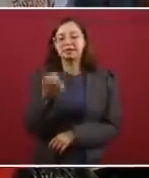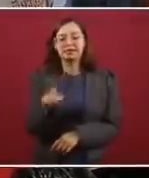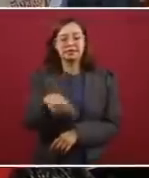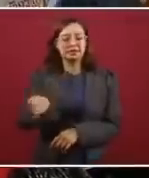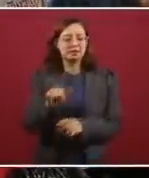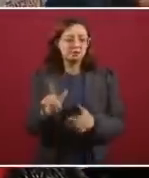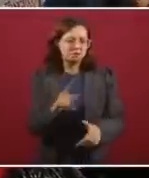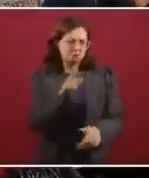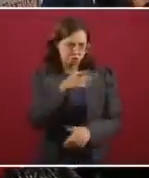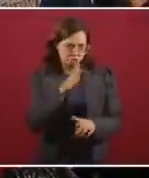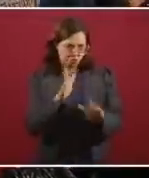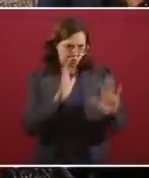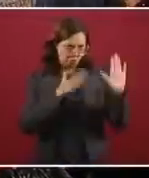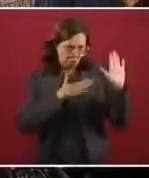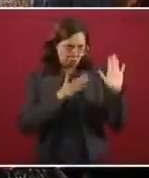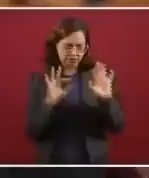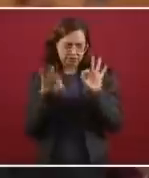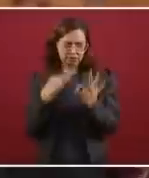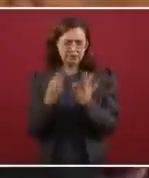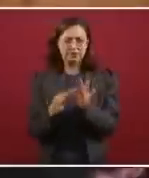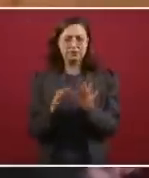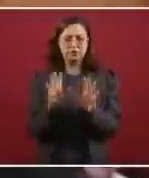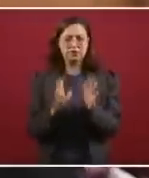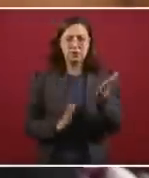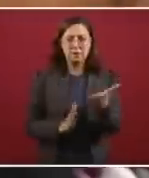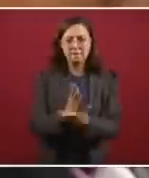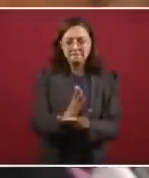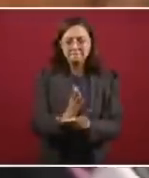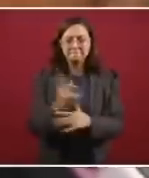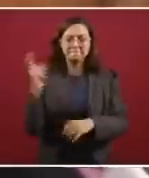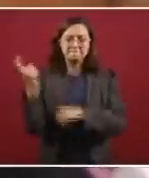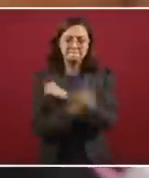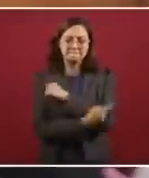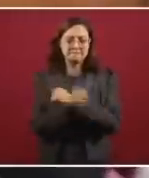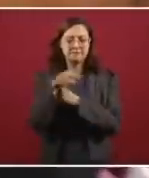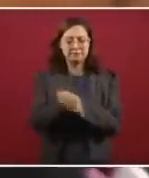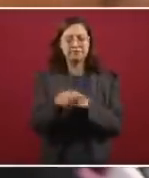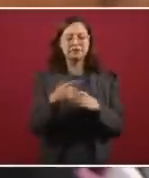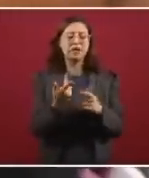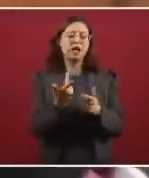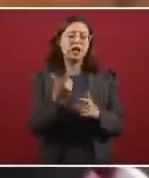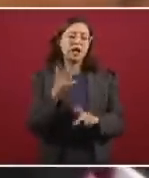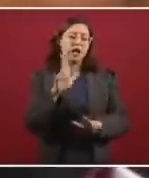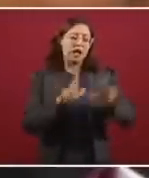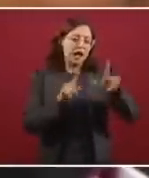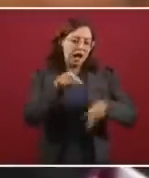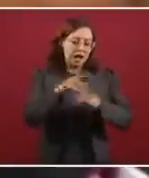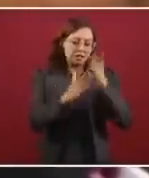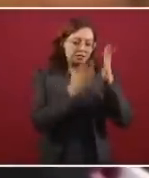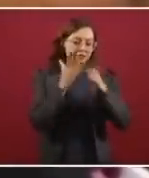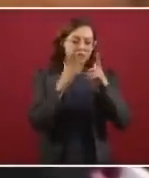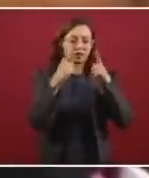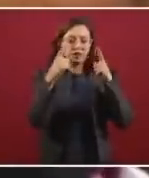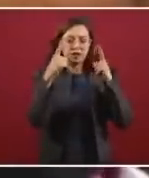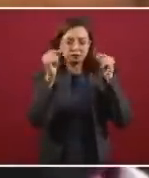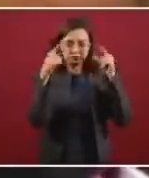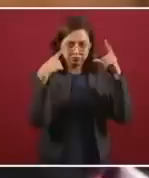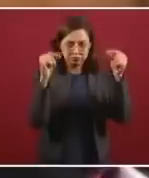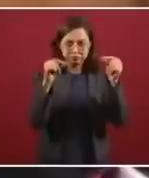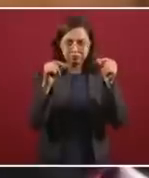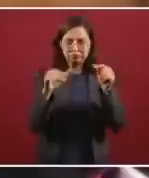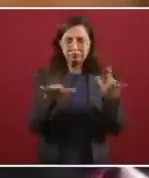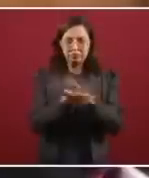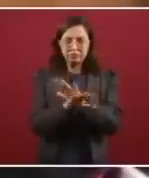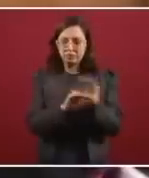compromiso o que usted aceptó el tema del pase automático de los egresados de las normales a las plazas magisteriales. Confirmar si esto es